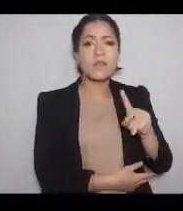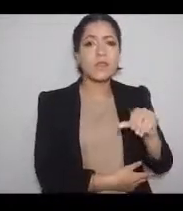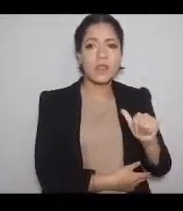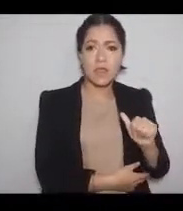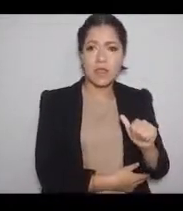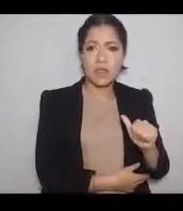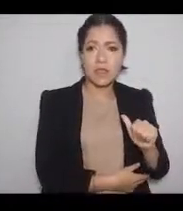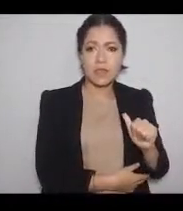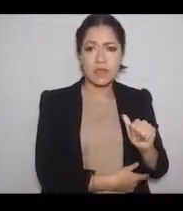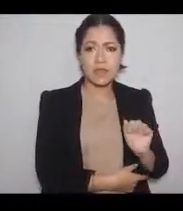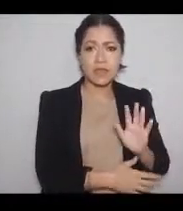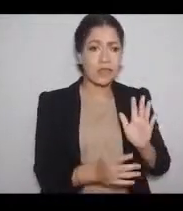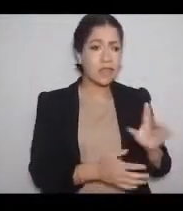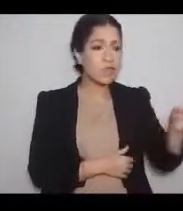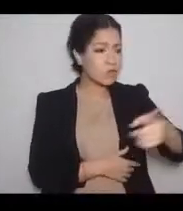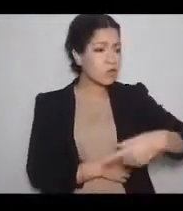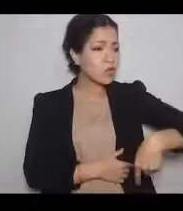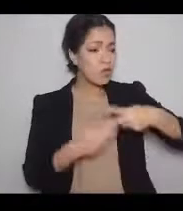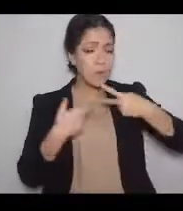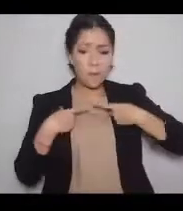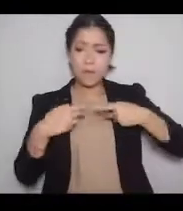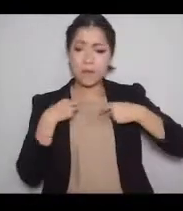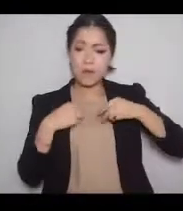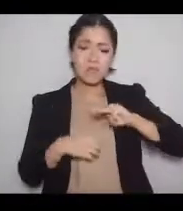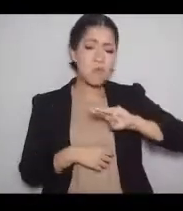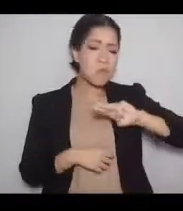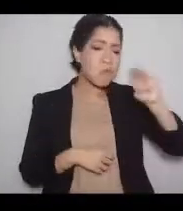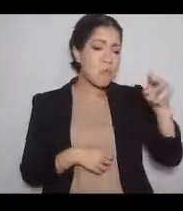siendo amable contigo.